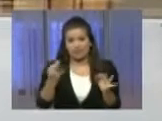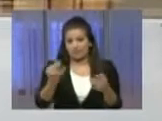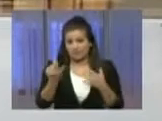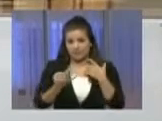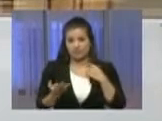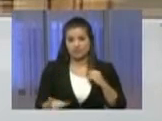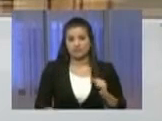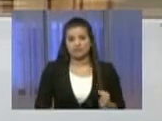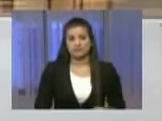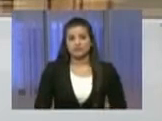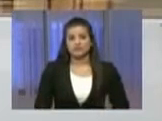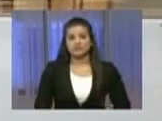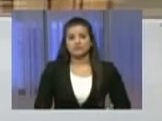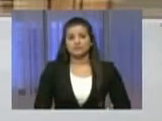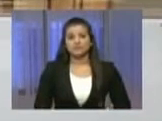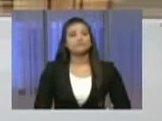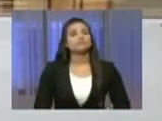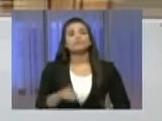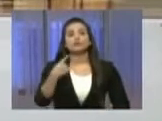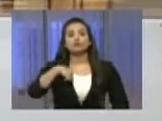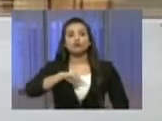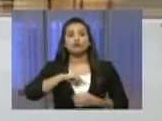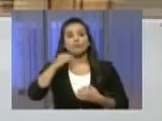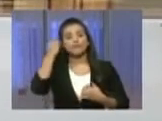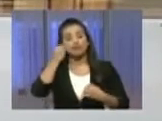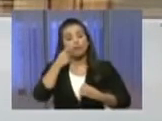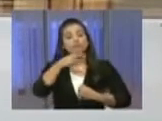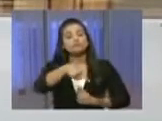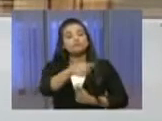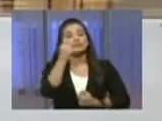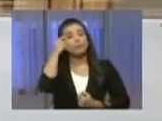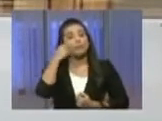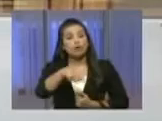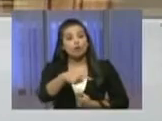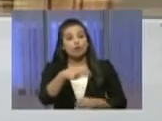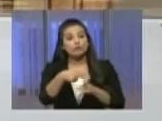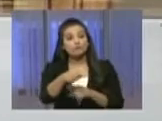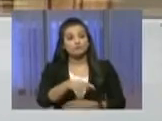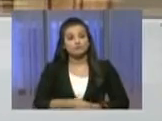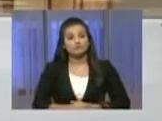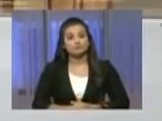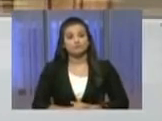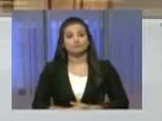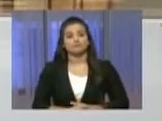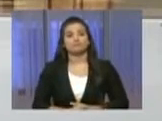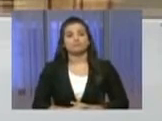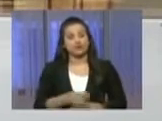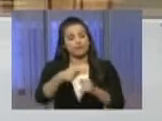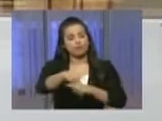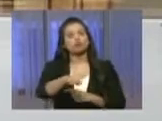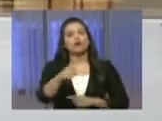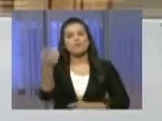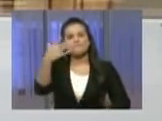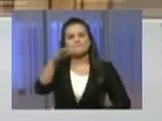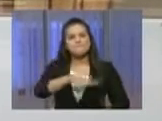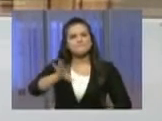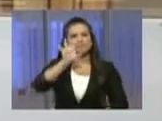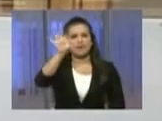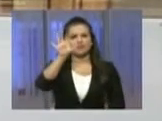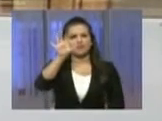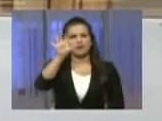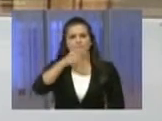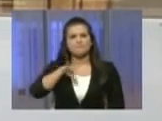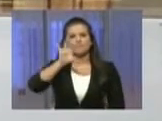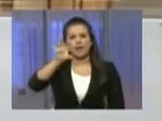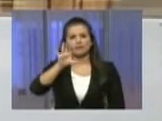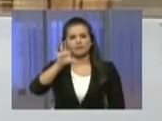verdad y no está lejo el día que esta Patria soberan